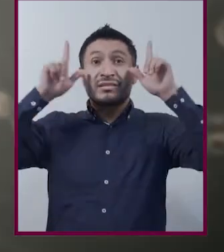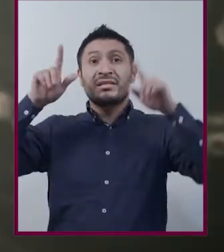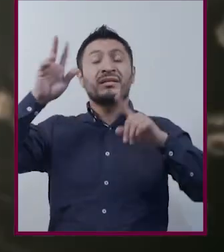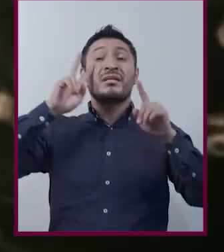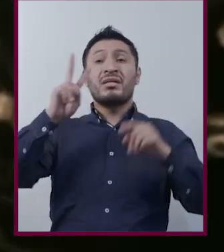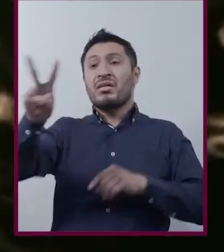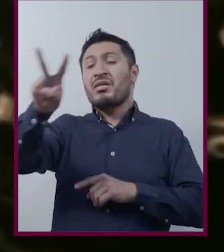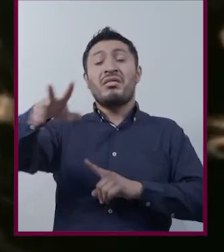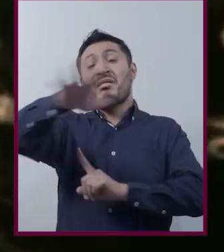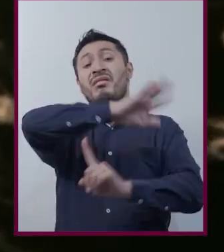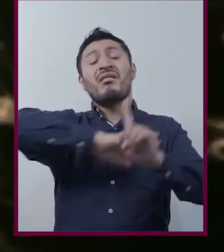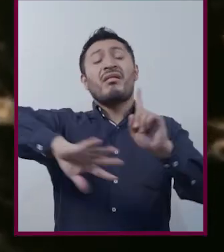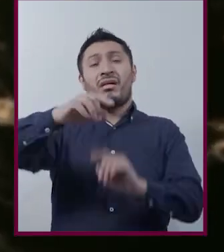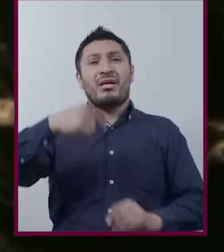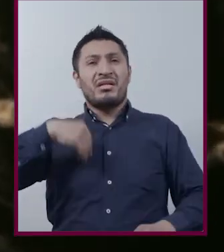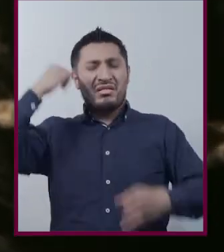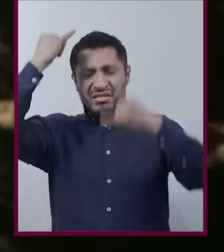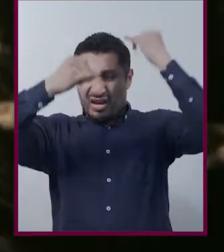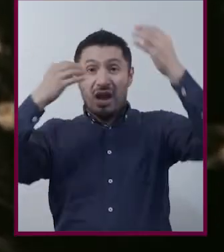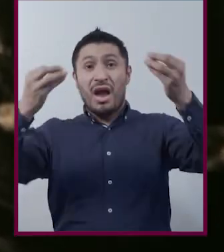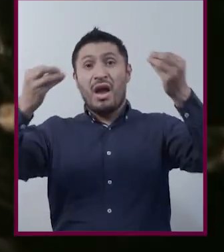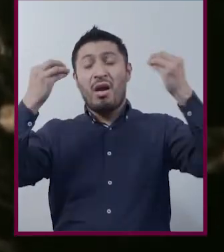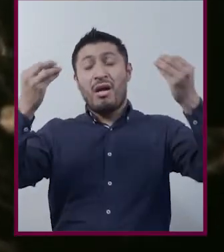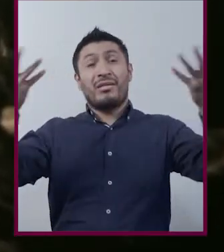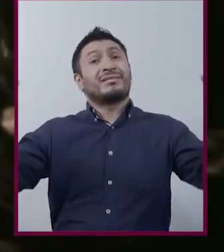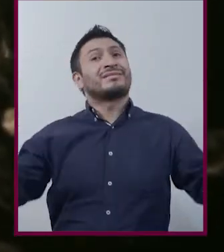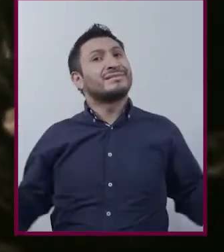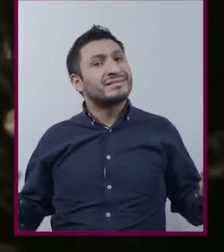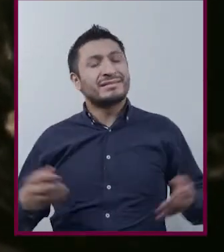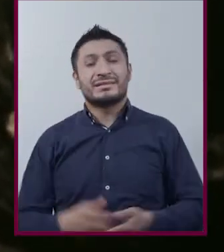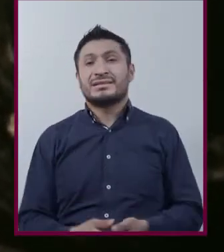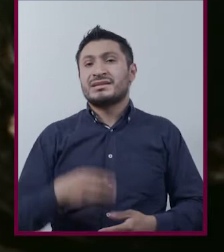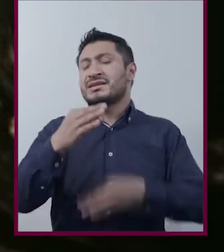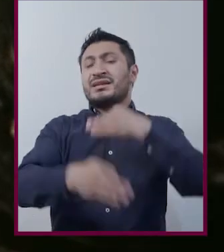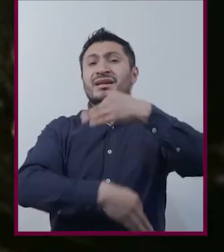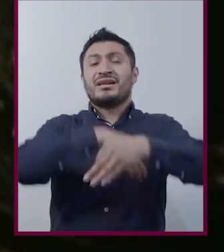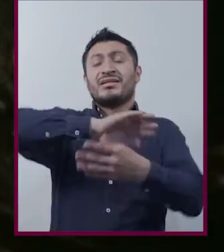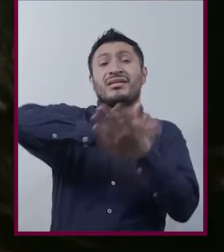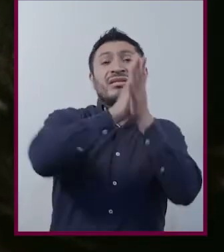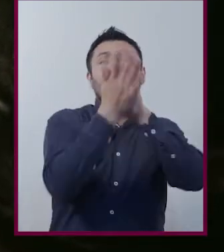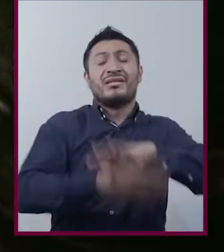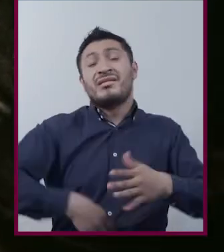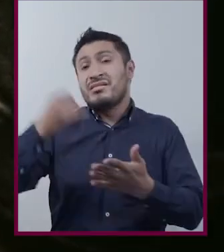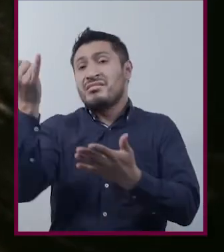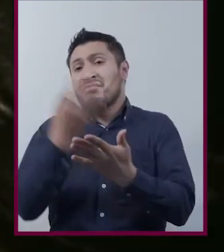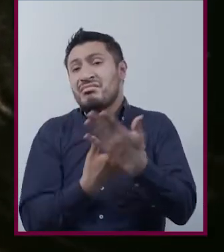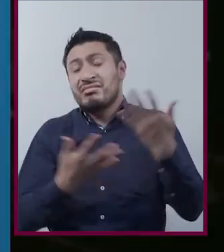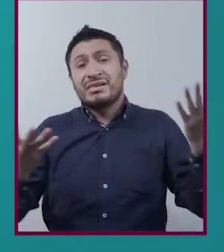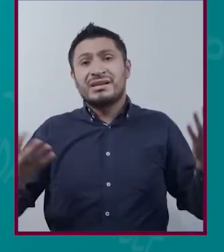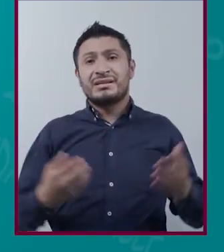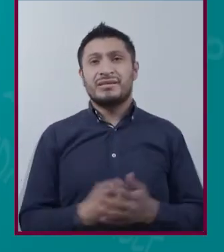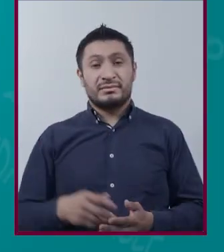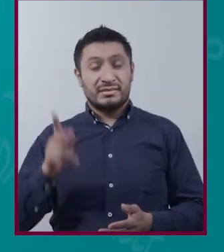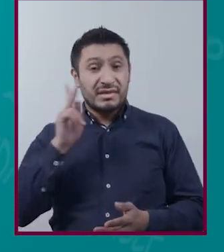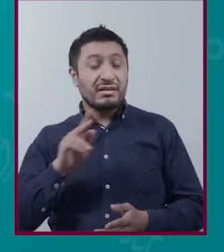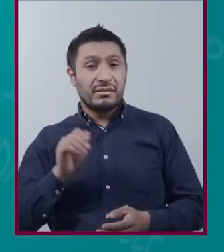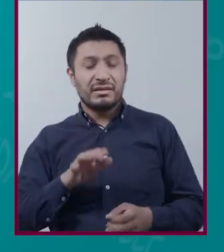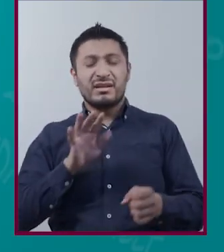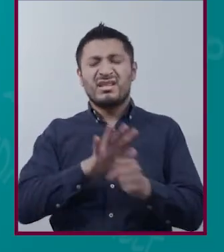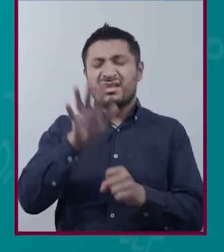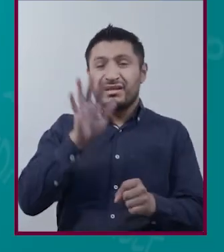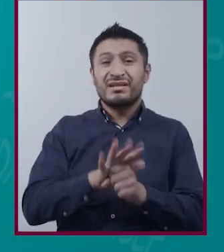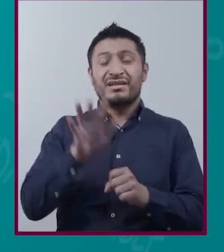rodea. Me sobra imaginación de novelista, todo lo convierto en imágenes. ¿Cuáles son